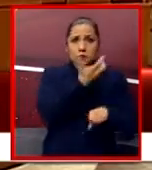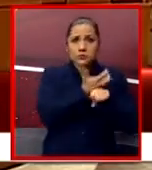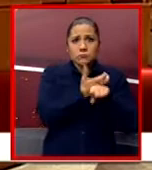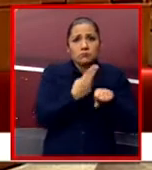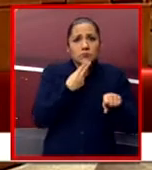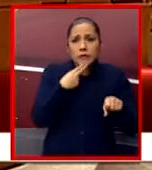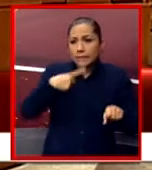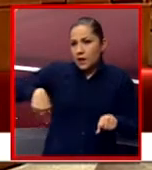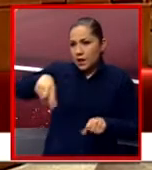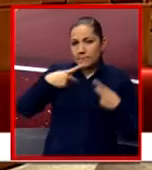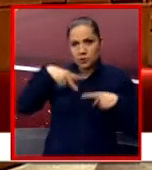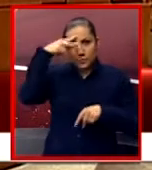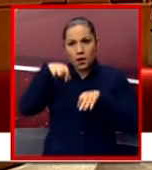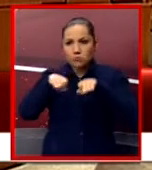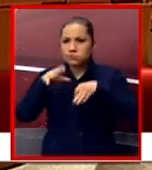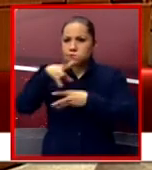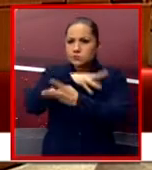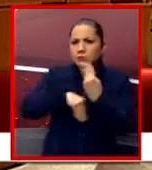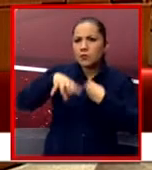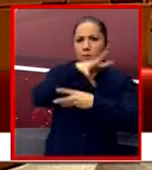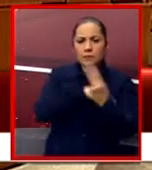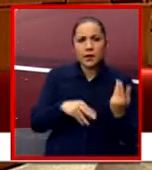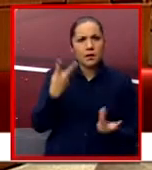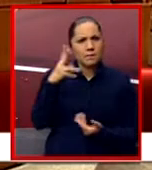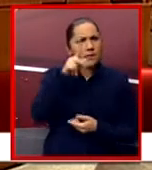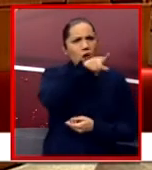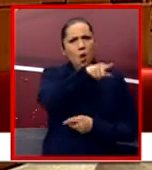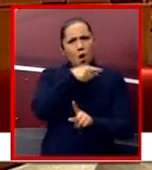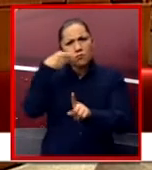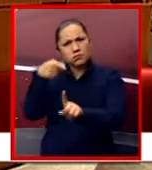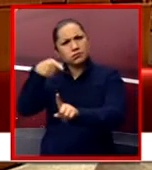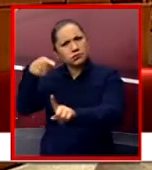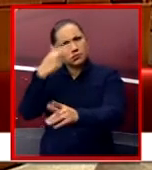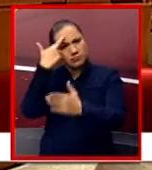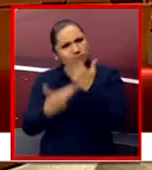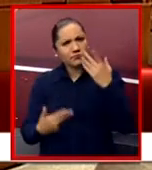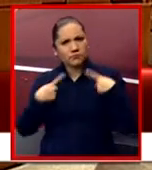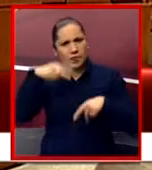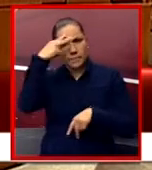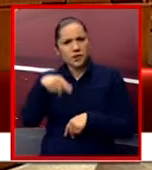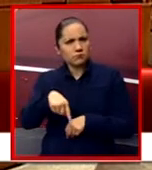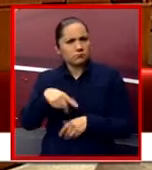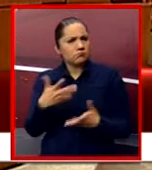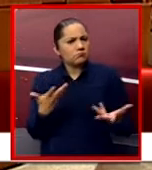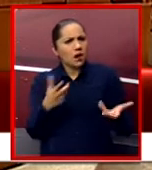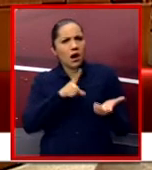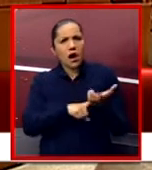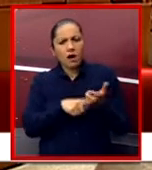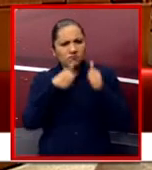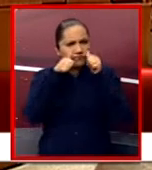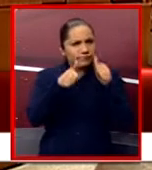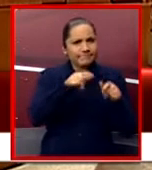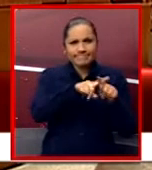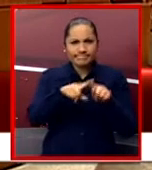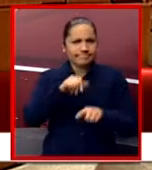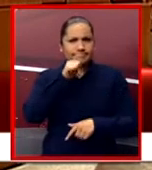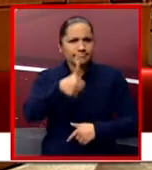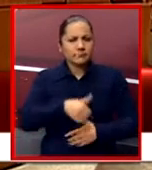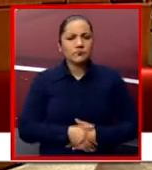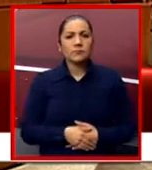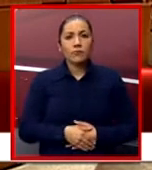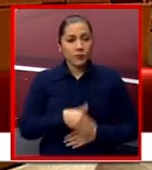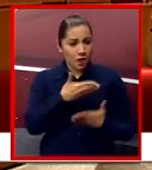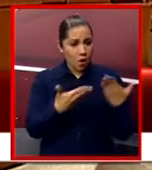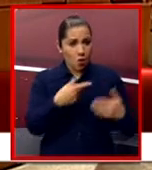México fue reactivo y no contó con las capacidades de brindar apoyo a nuestros compatriotas. La Cancillería, en primer lugar, en un acto de